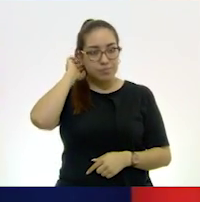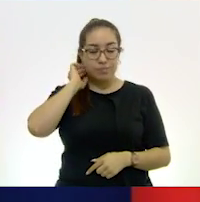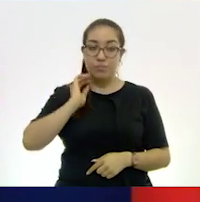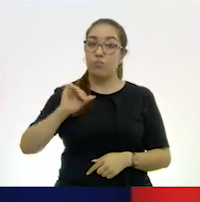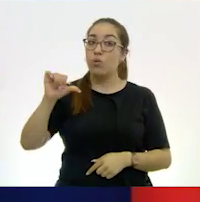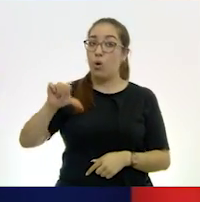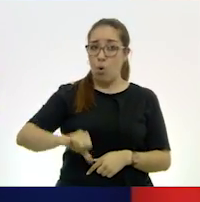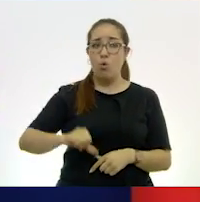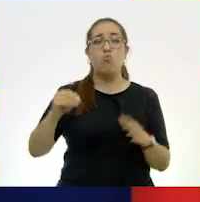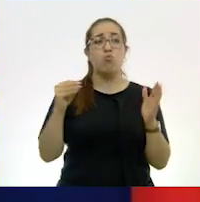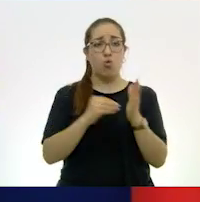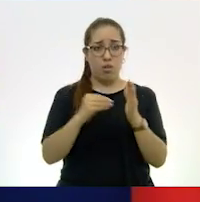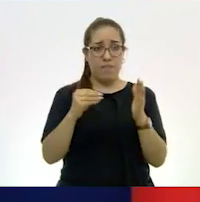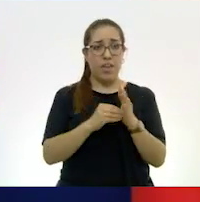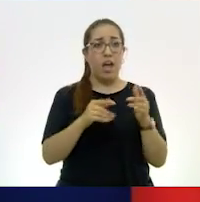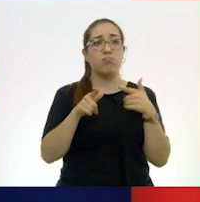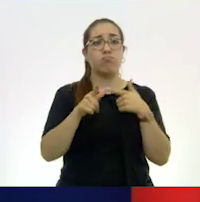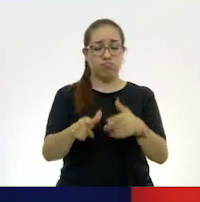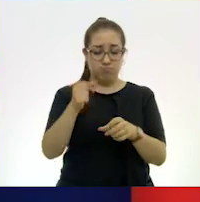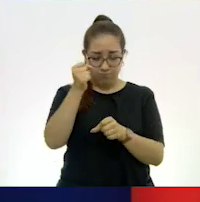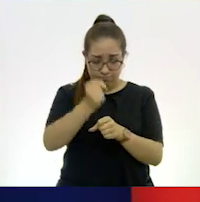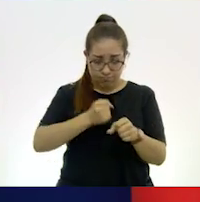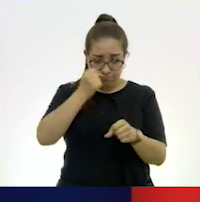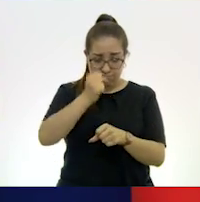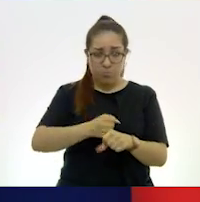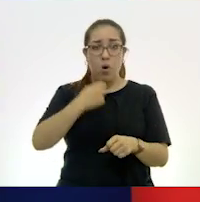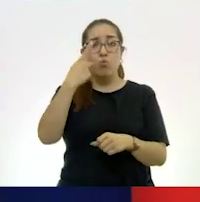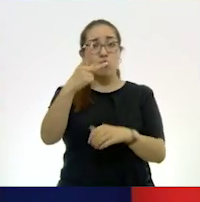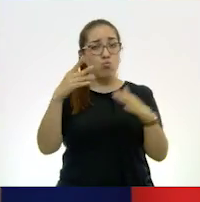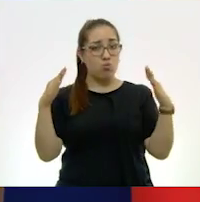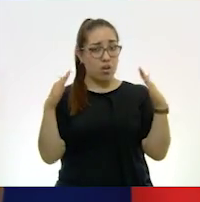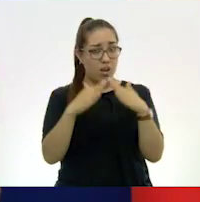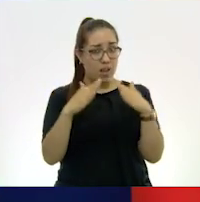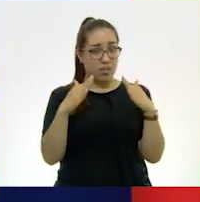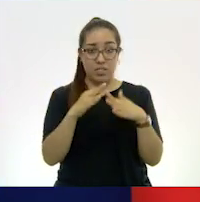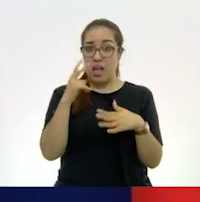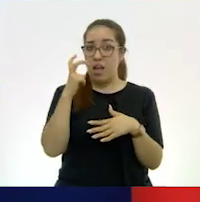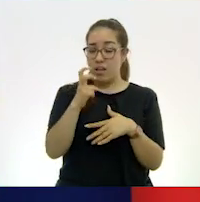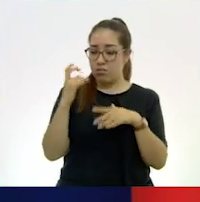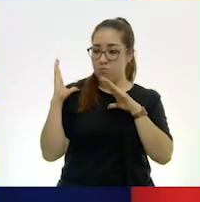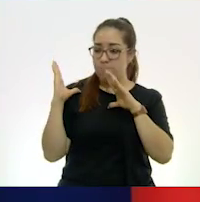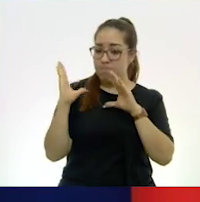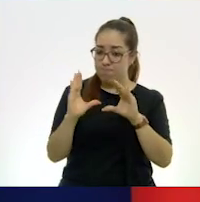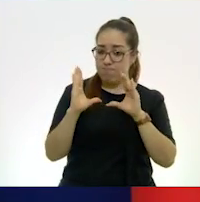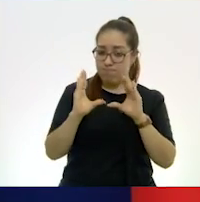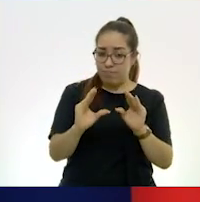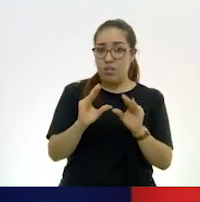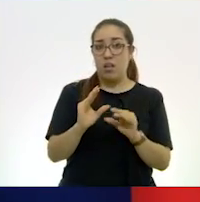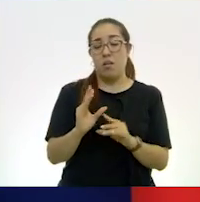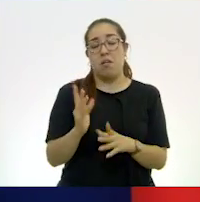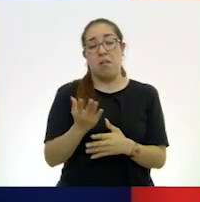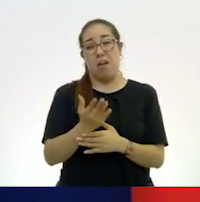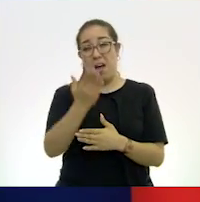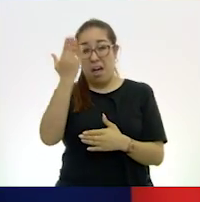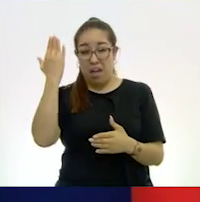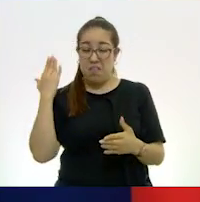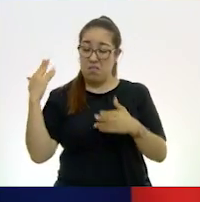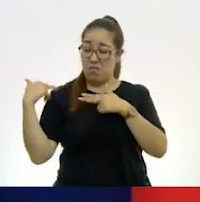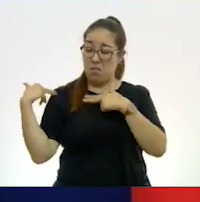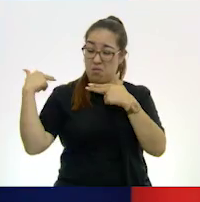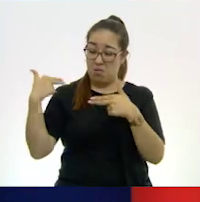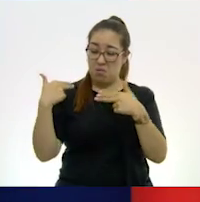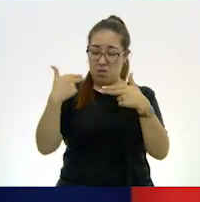se siguen practicando en nuestros hogares. Saberes que nos han legado nuestros ancestros conocidos